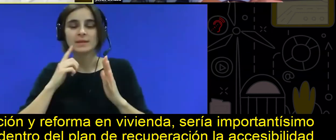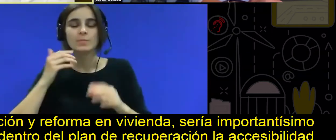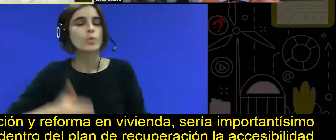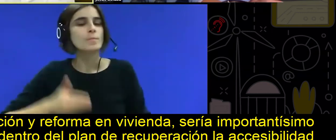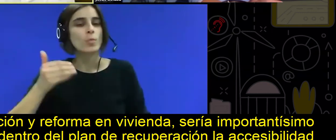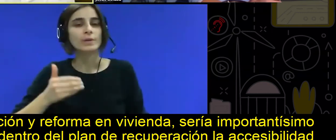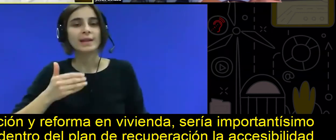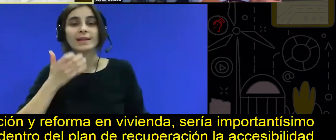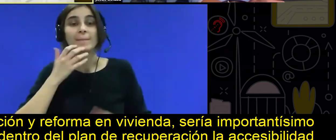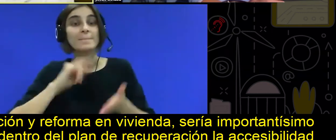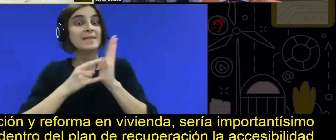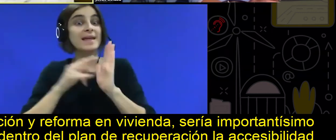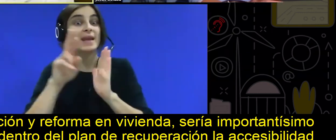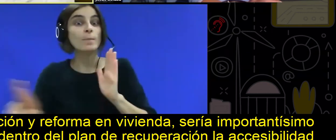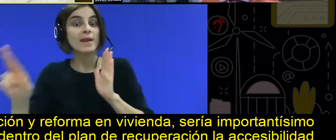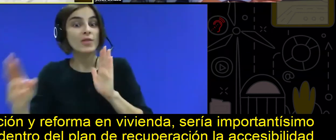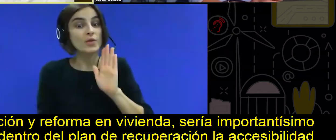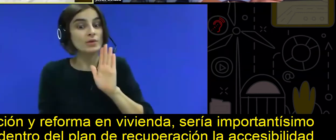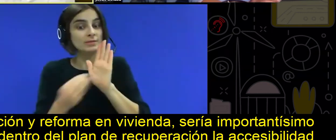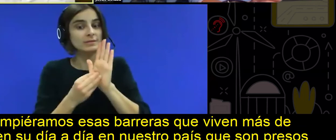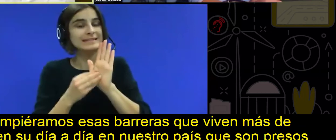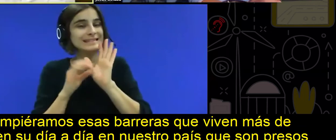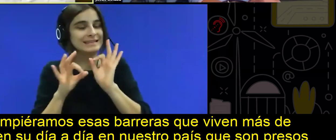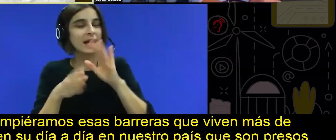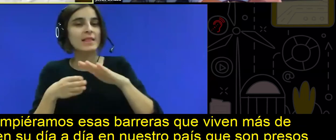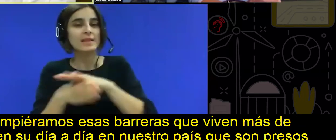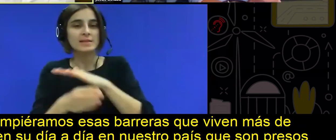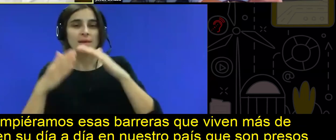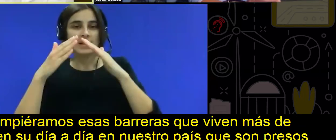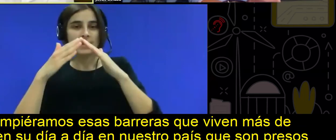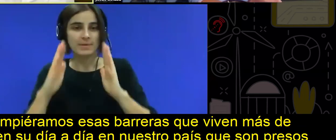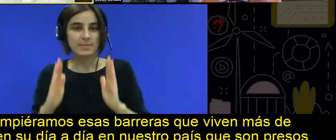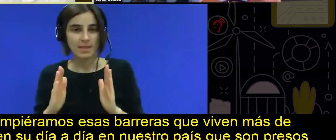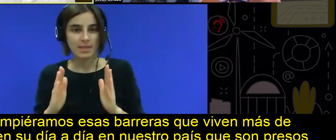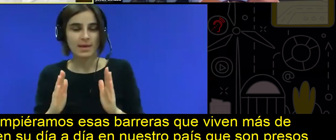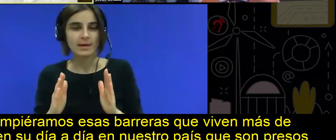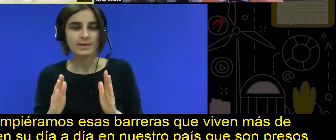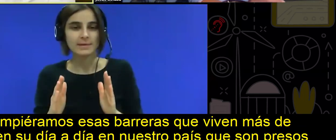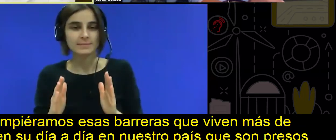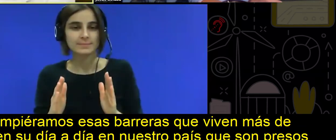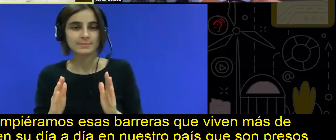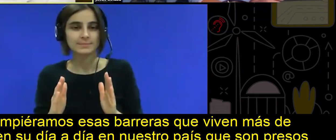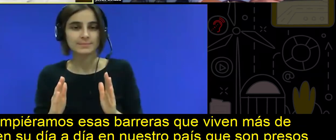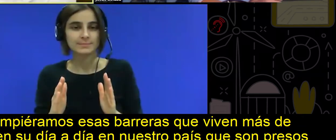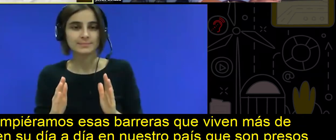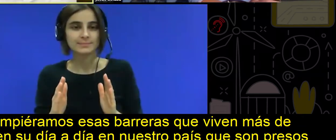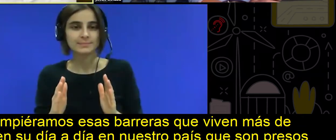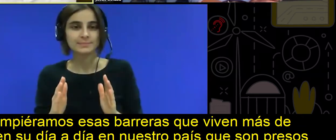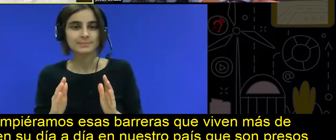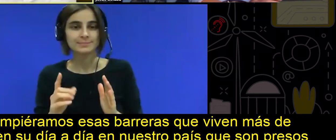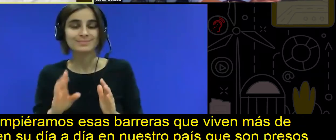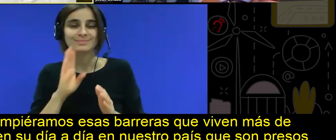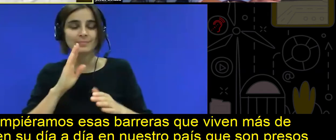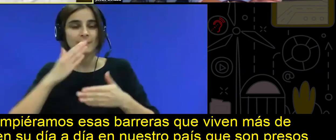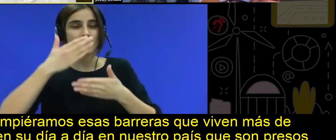plan de recuperación la accesibilidad a la vivienda y rompiéramos esas barreras